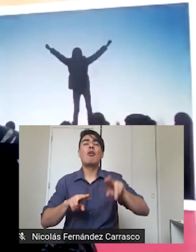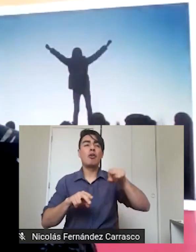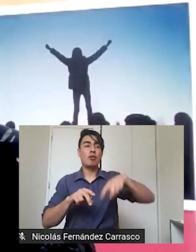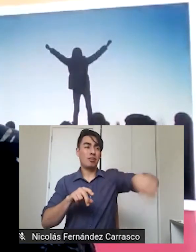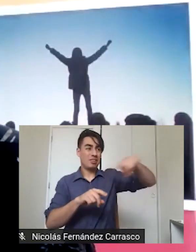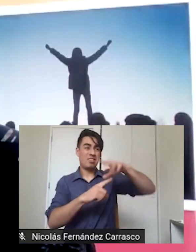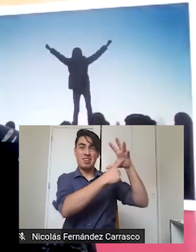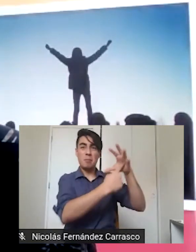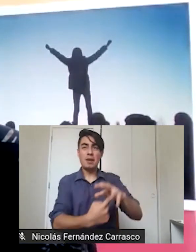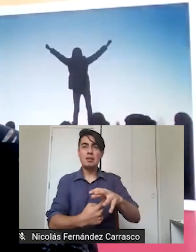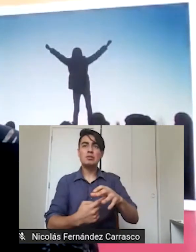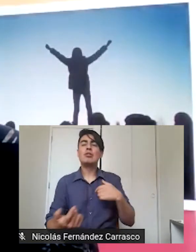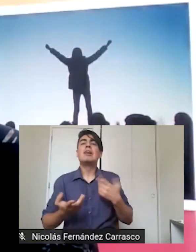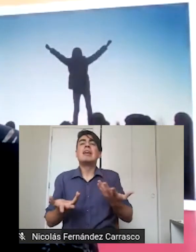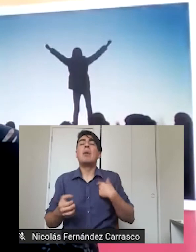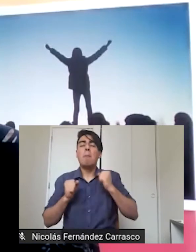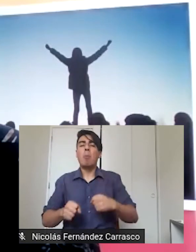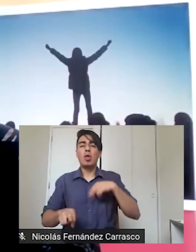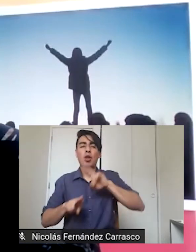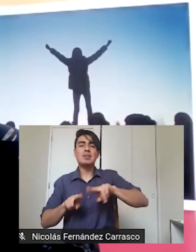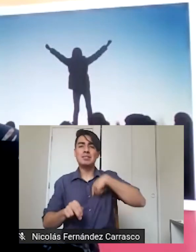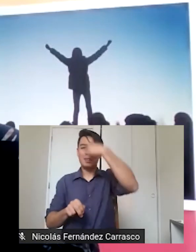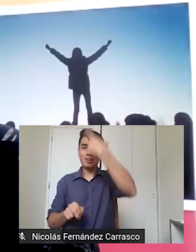discriminación. Y